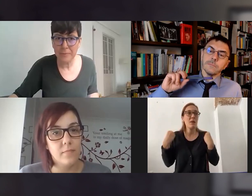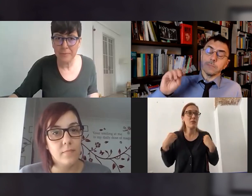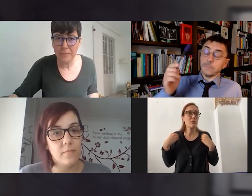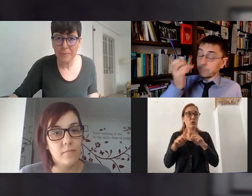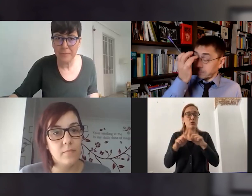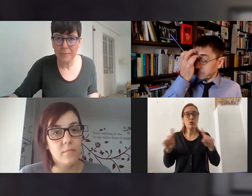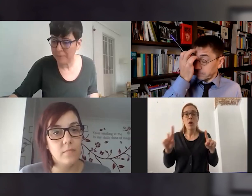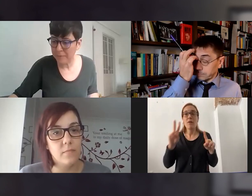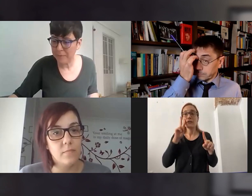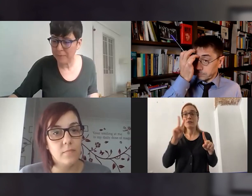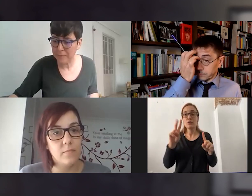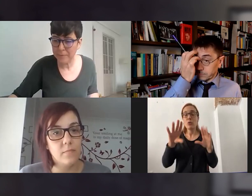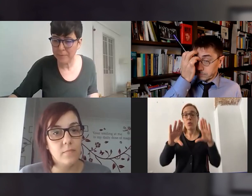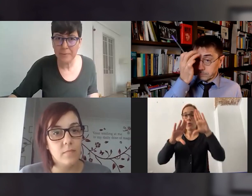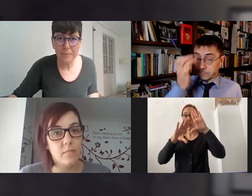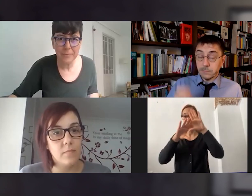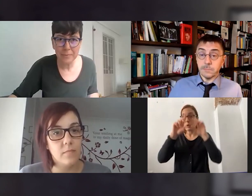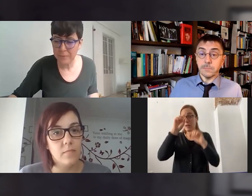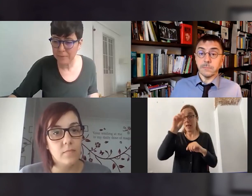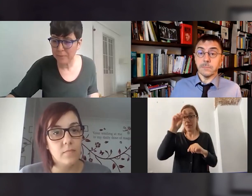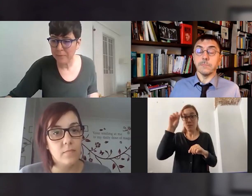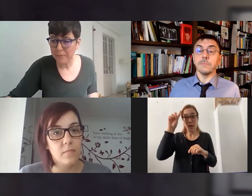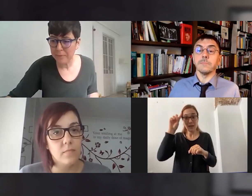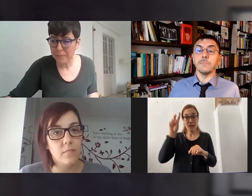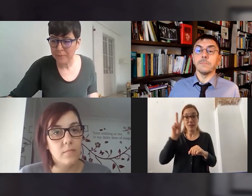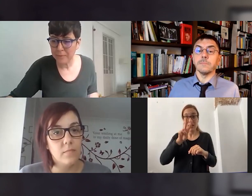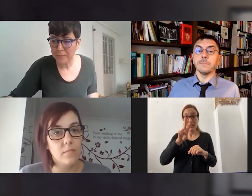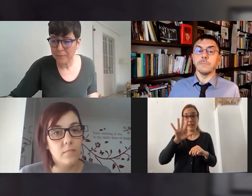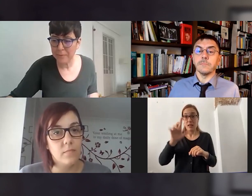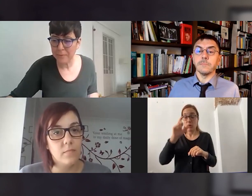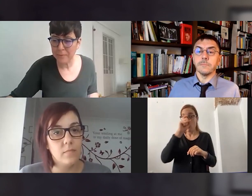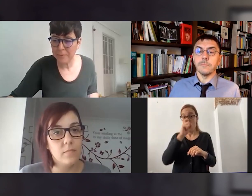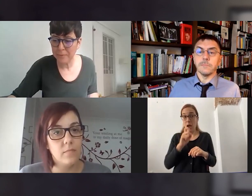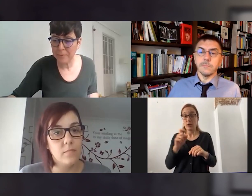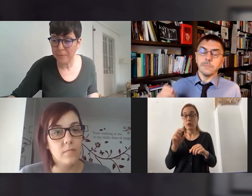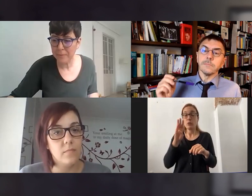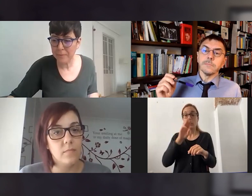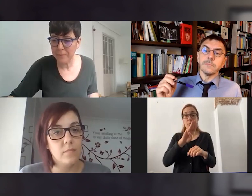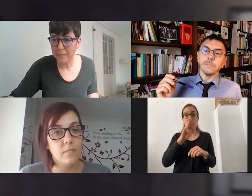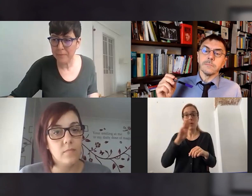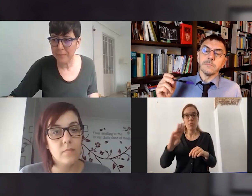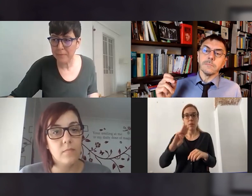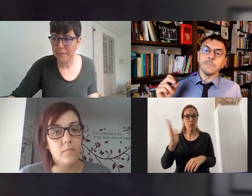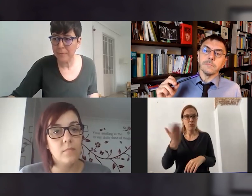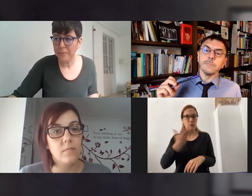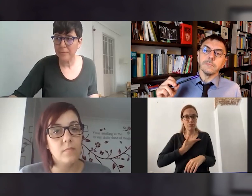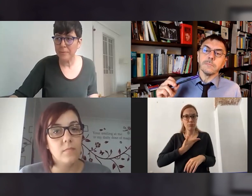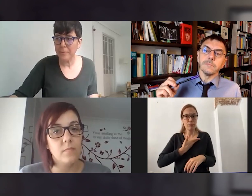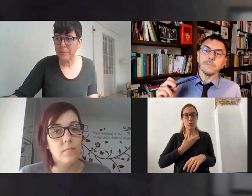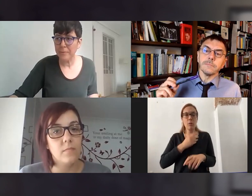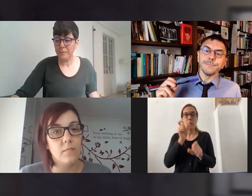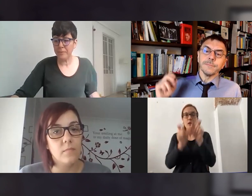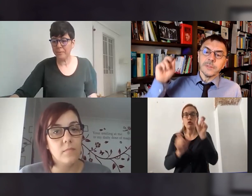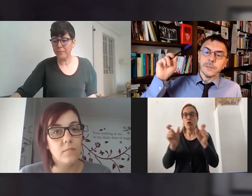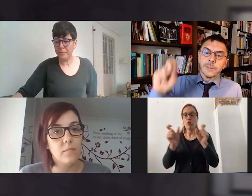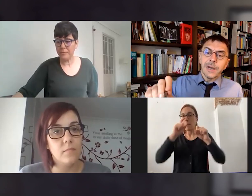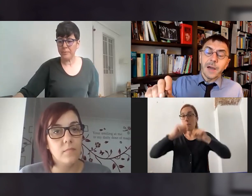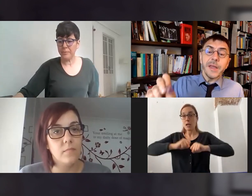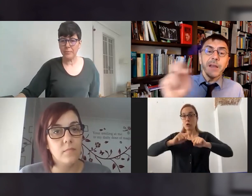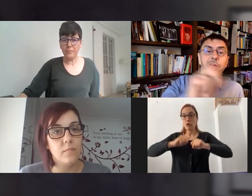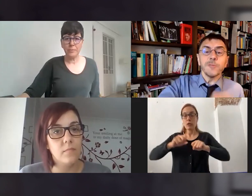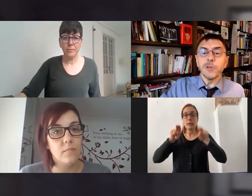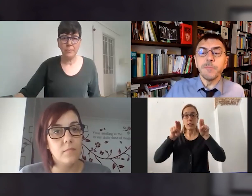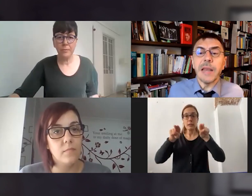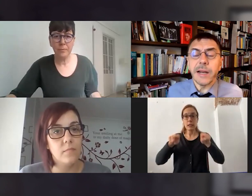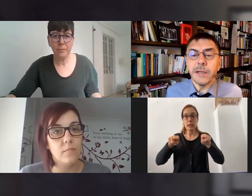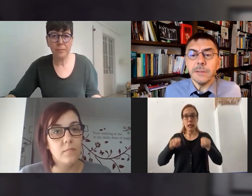Madrid, los 25 años del modelo del Partido Popular, nos están haciendo mucho daño. Nuestras personas mayores están muriendo en las residencias.